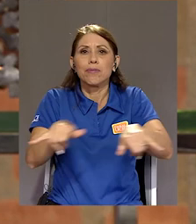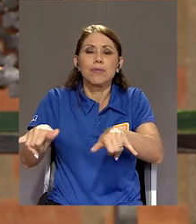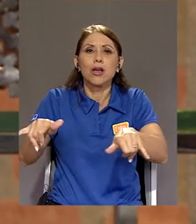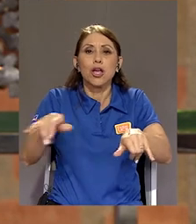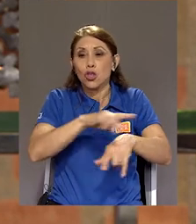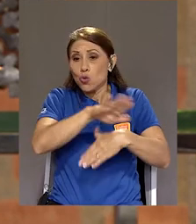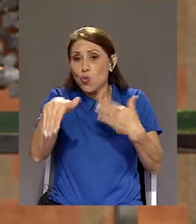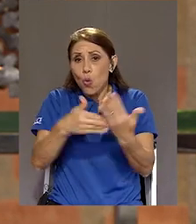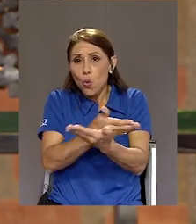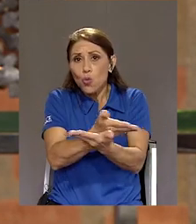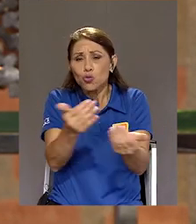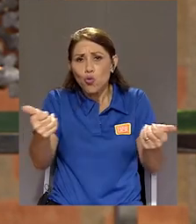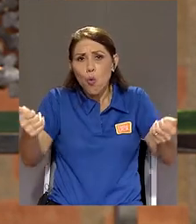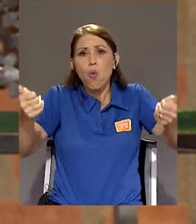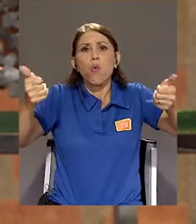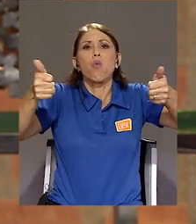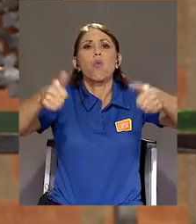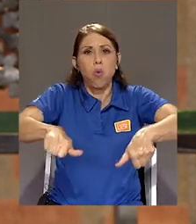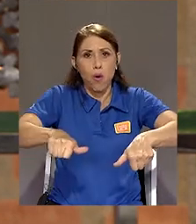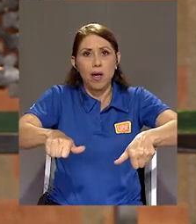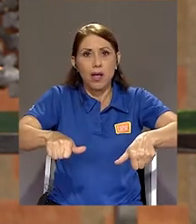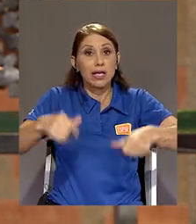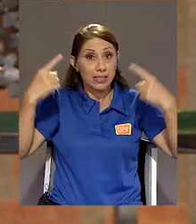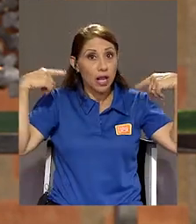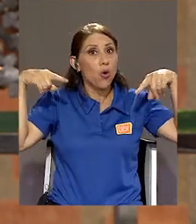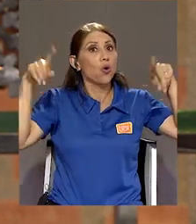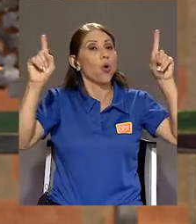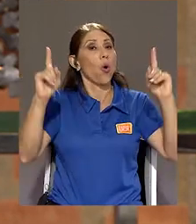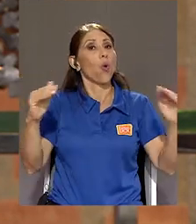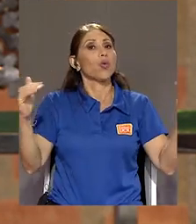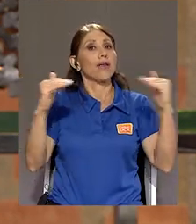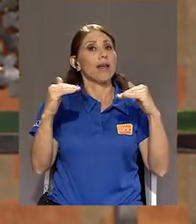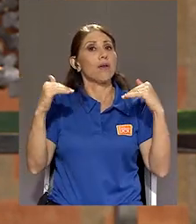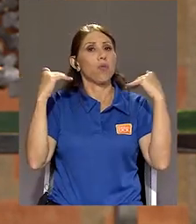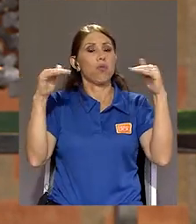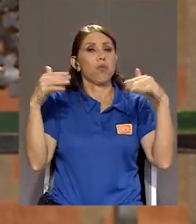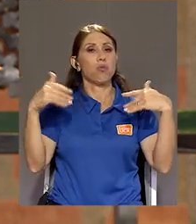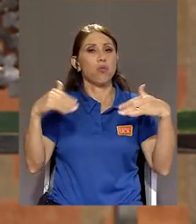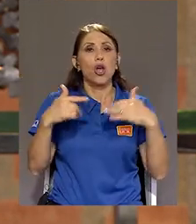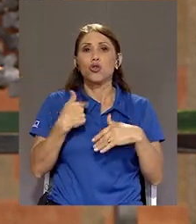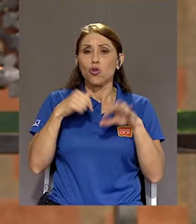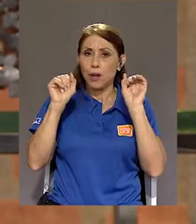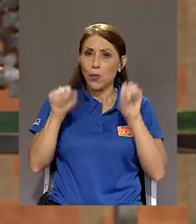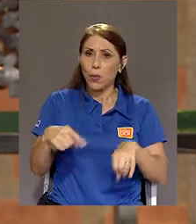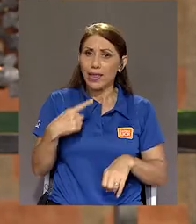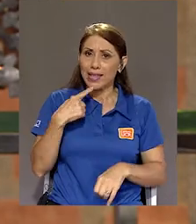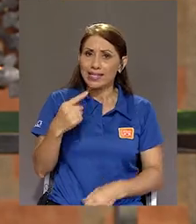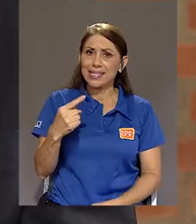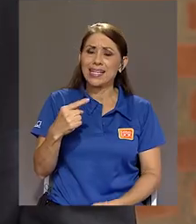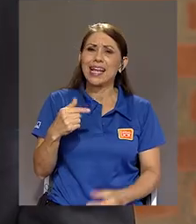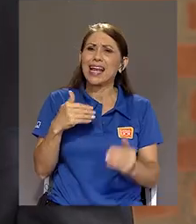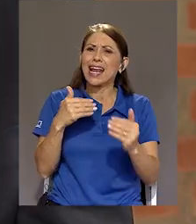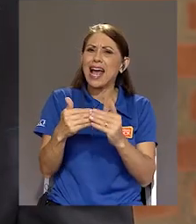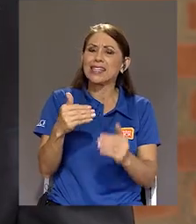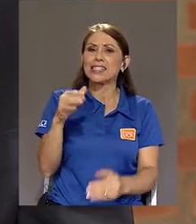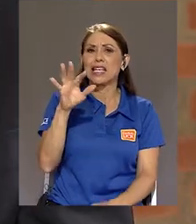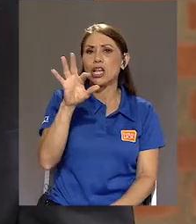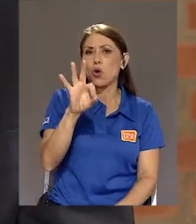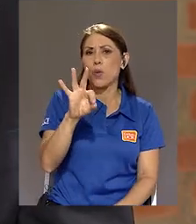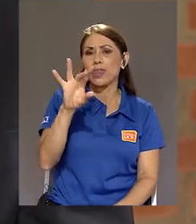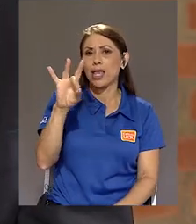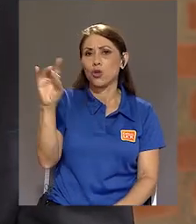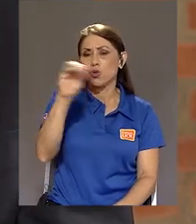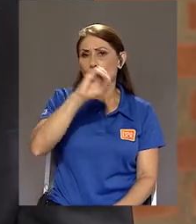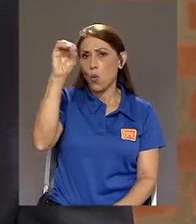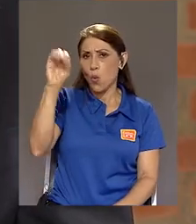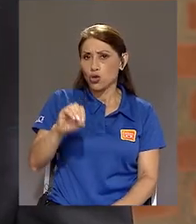se logró un alto nivel de consenso. Qué bueno. Yo le podría decir que casi el 98% de los acuerdos que se